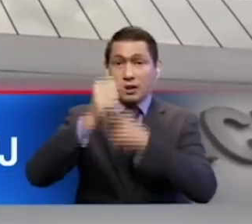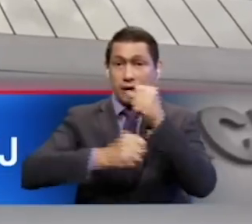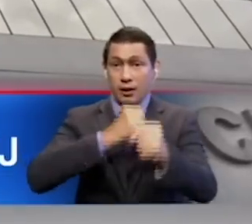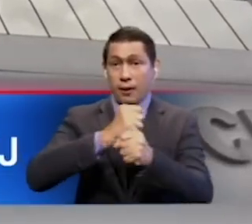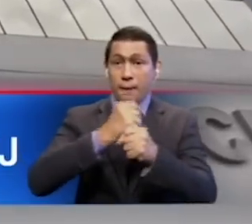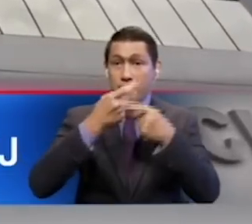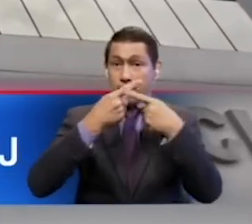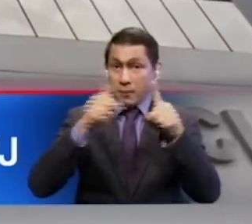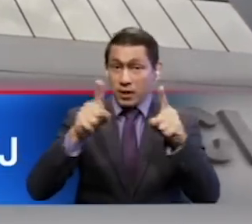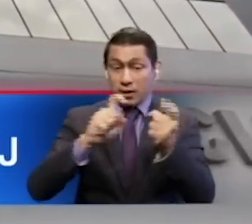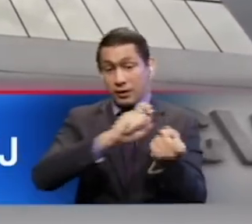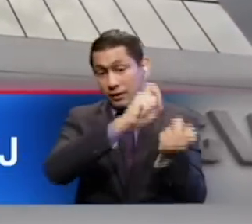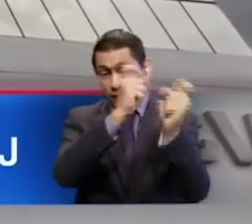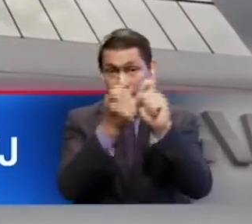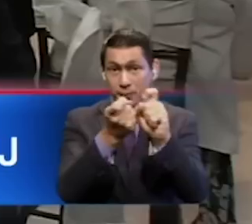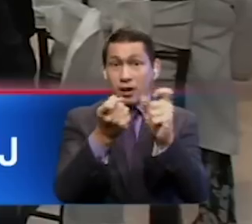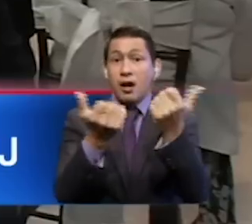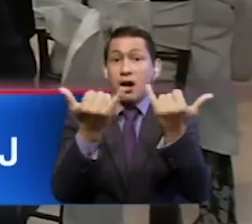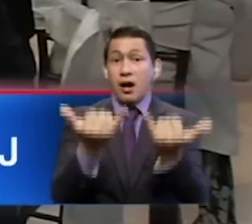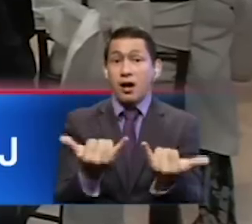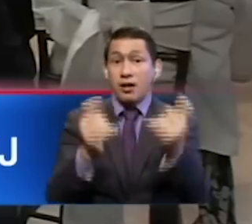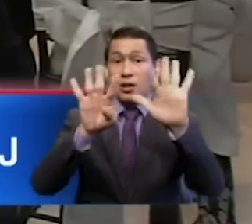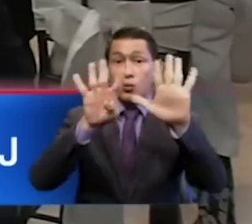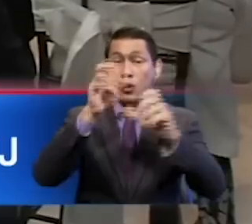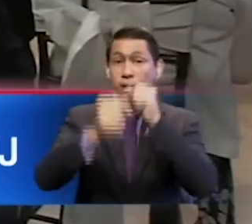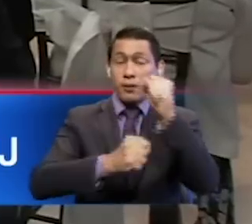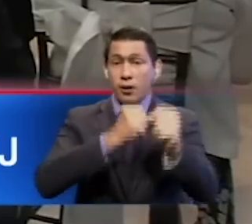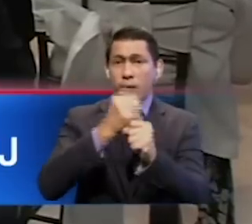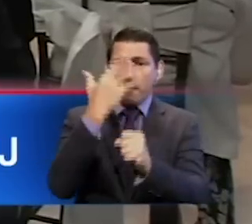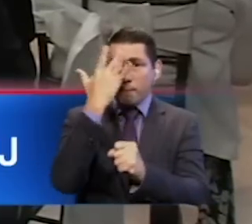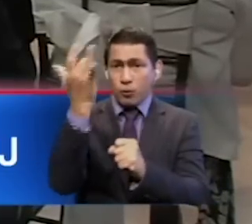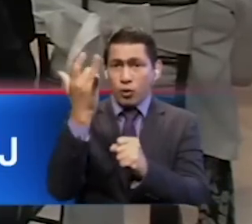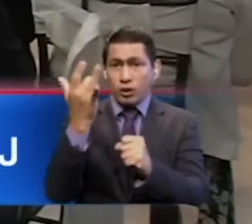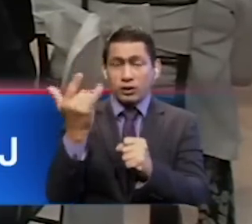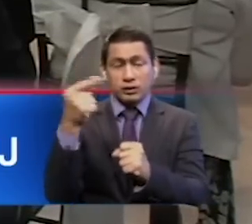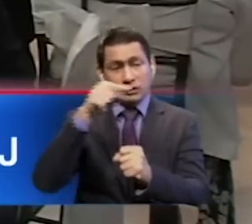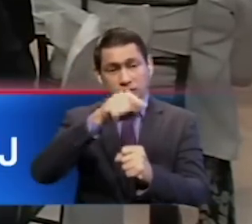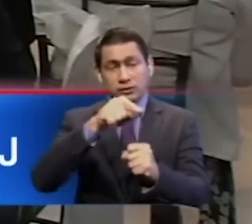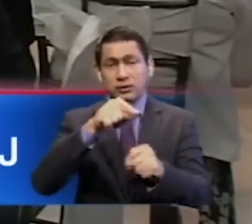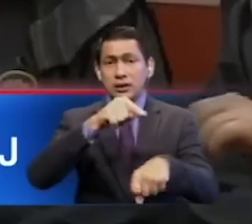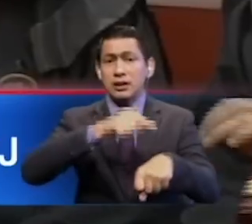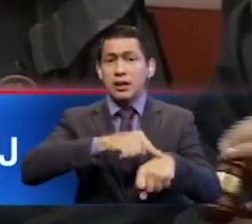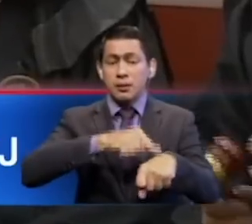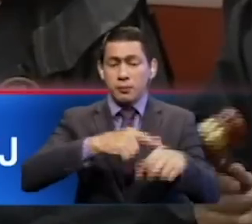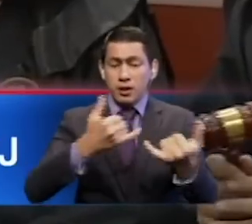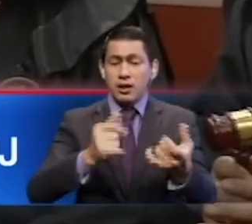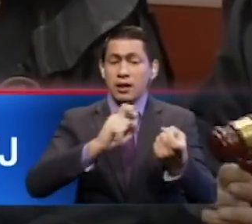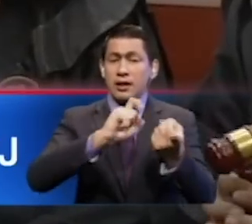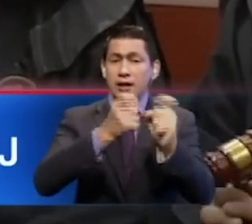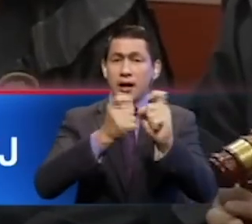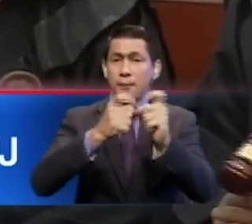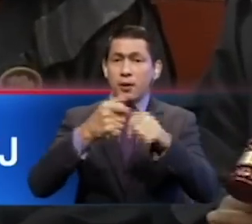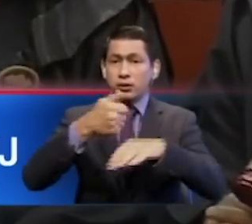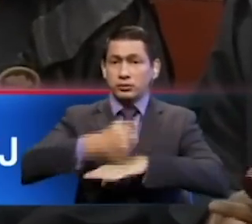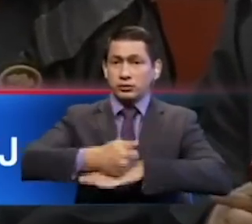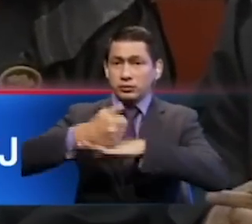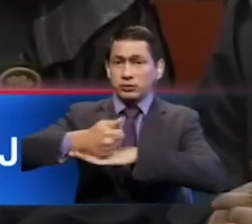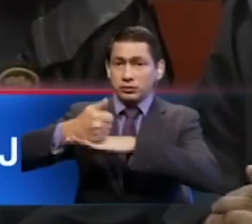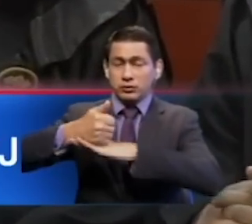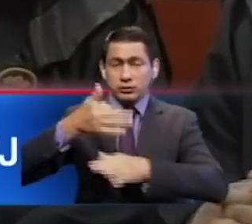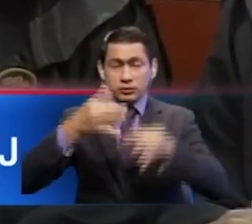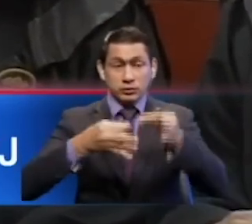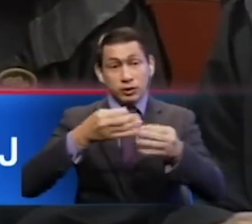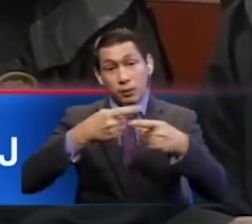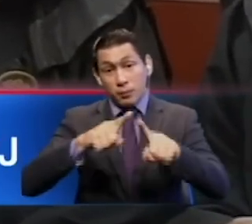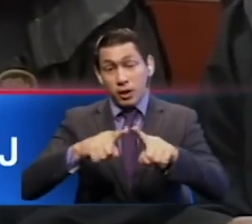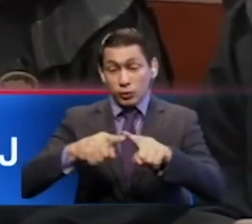de su vigencia a 9 años. Esto se da en medio del proceso de renovación parcial de la Corte Nacional de Justicia, que para juristas,